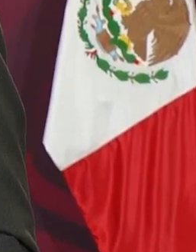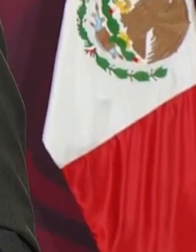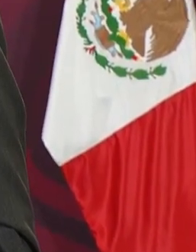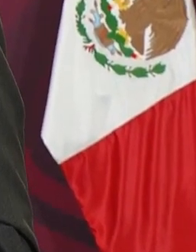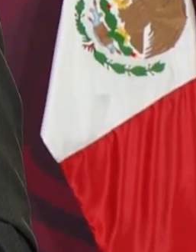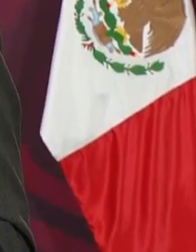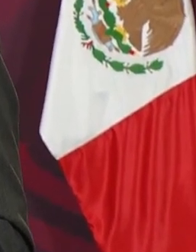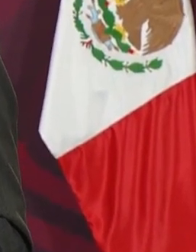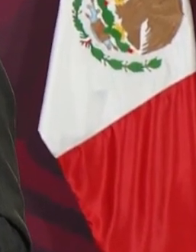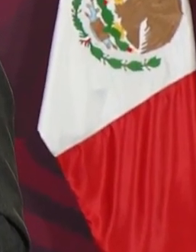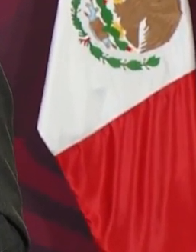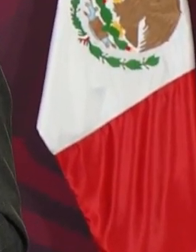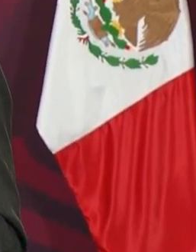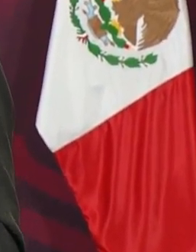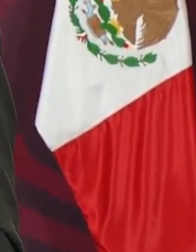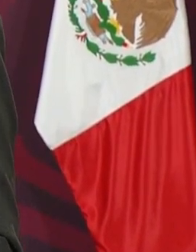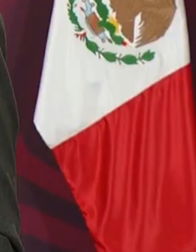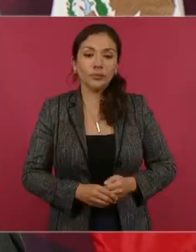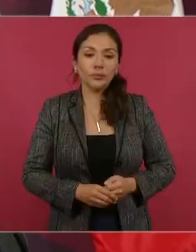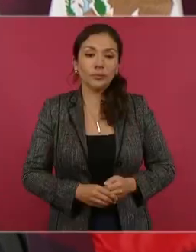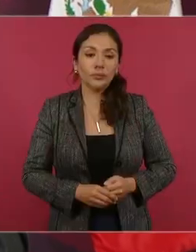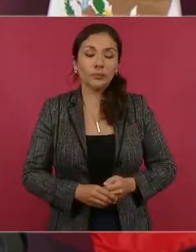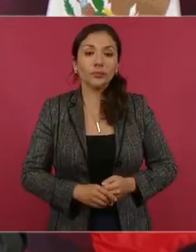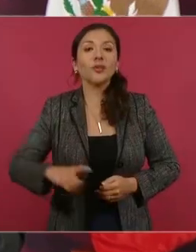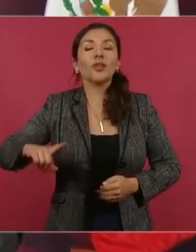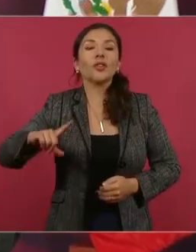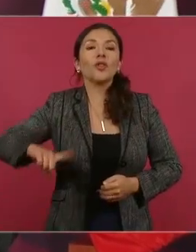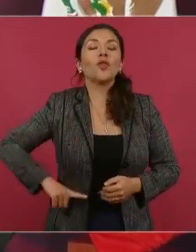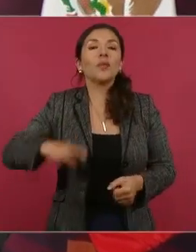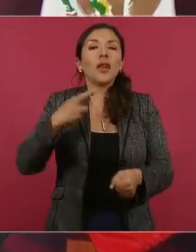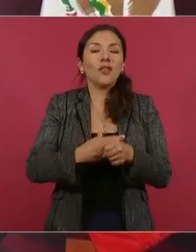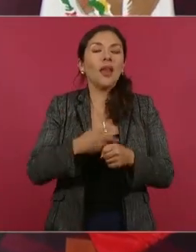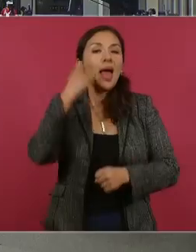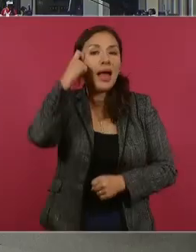Colima, con el doctor Navarro en Nayarit,